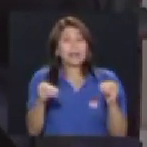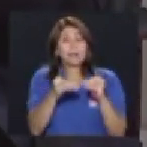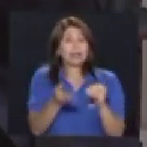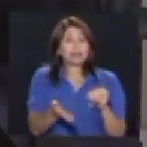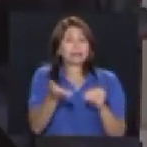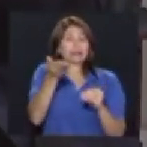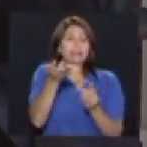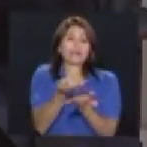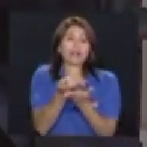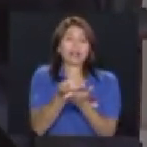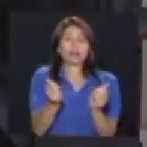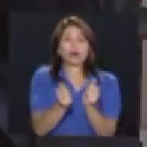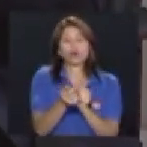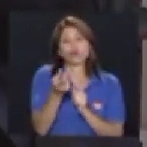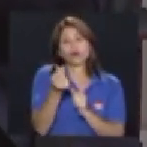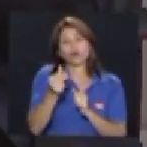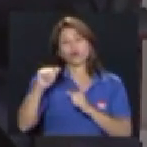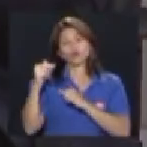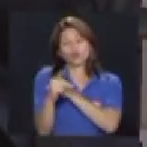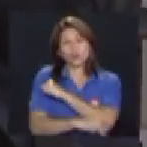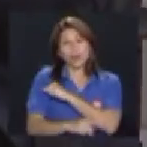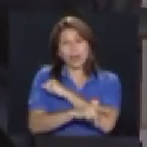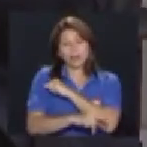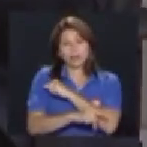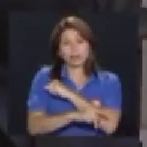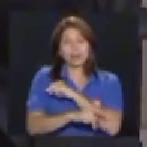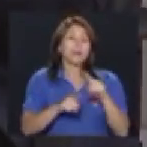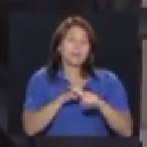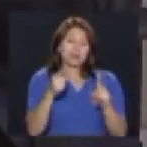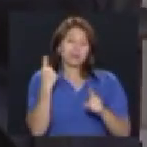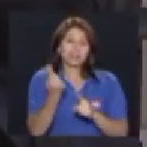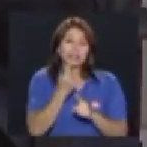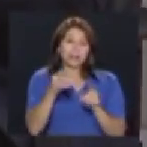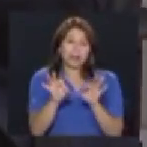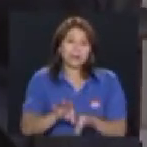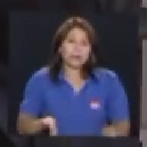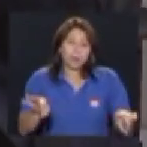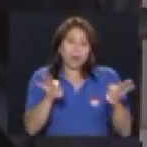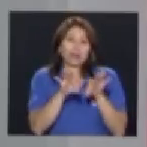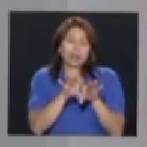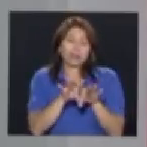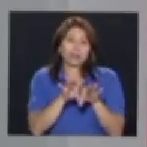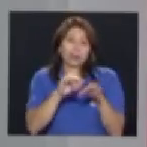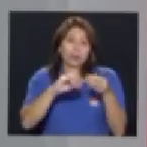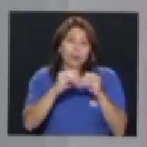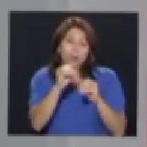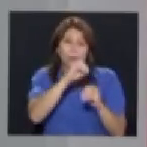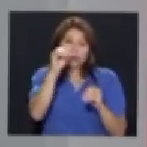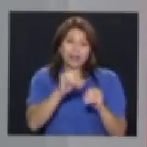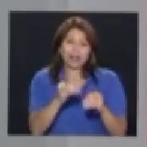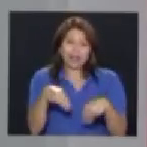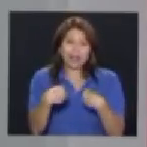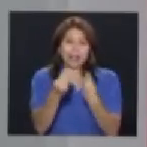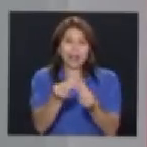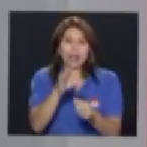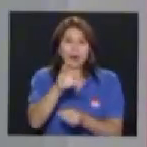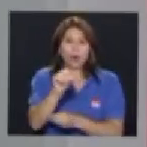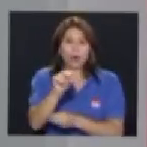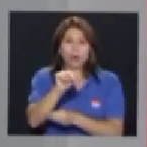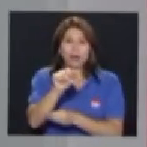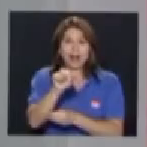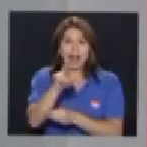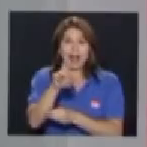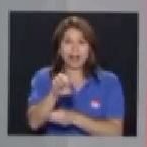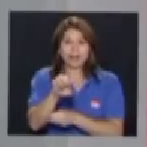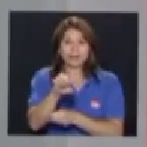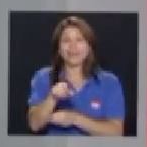recursos externos, aunque tienen un aporte siempre importante del CONARE. Eso es así en síntesis